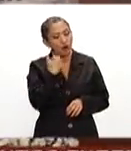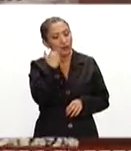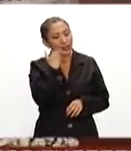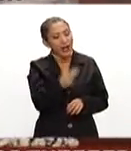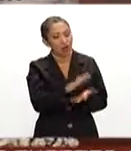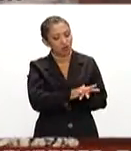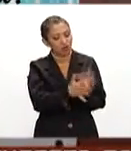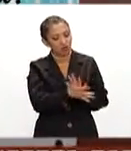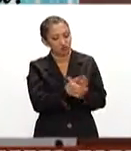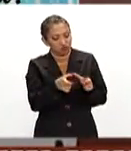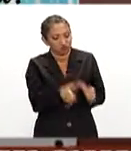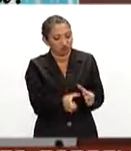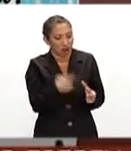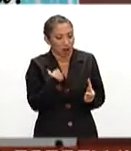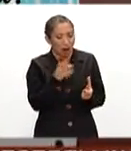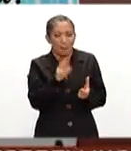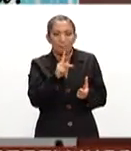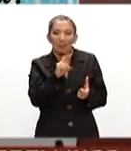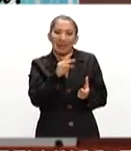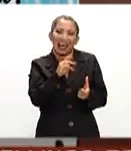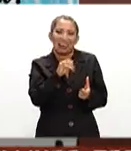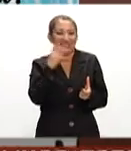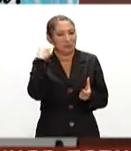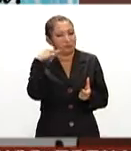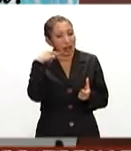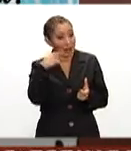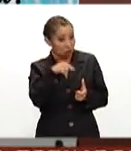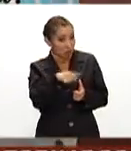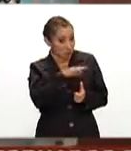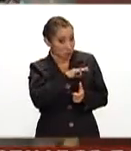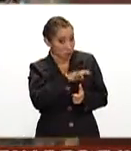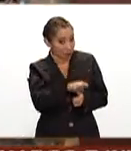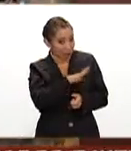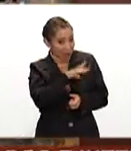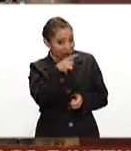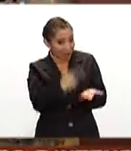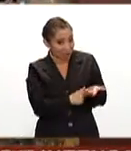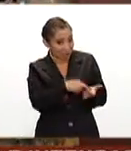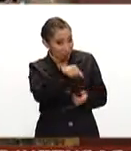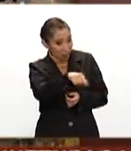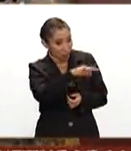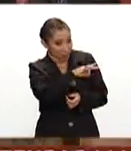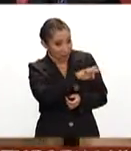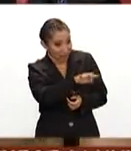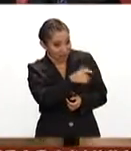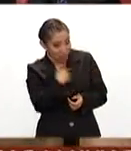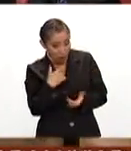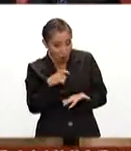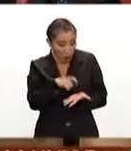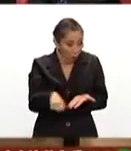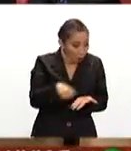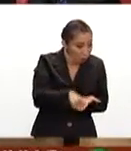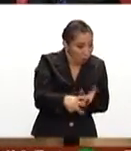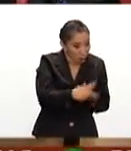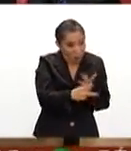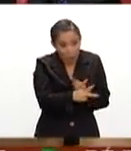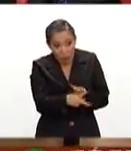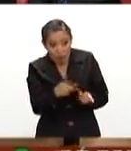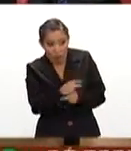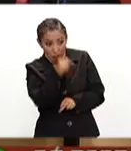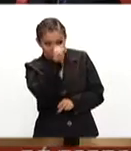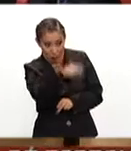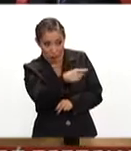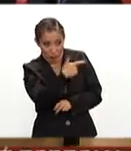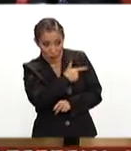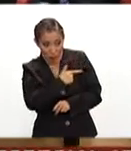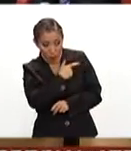las gorditas o las picadas veracruzanas. ¿Esta posibilidad existe de que me pueda yo comprar los productos que